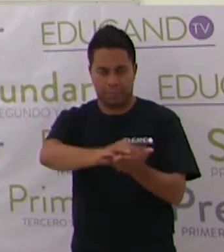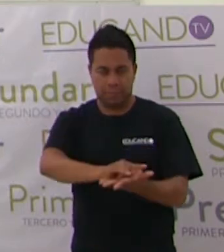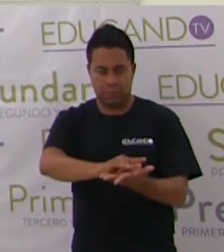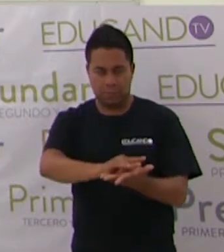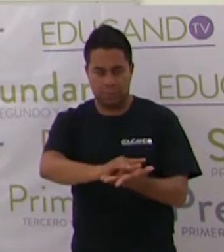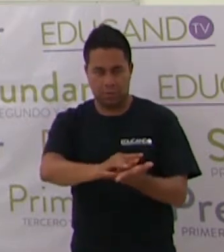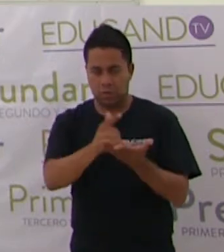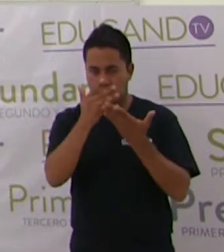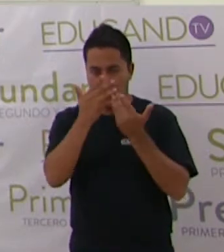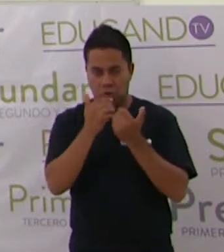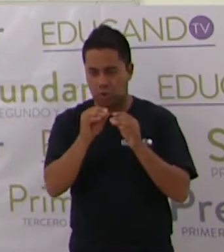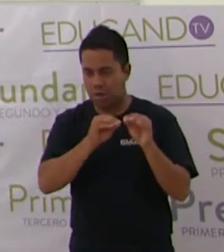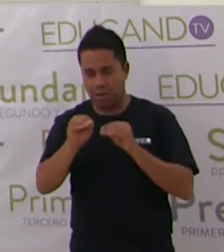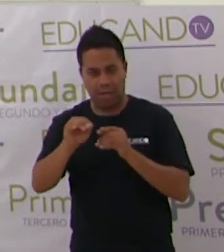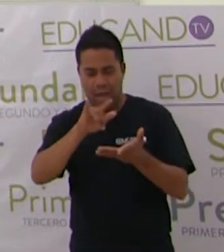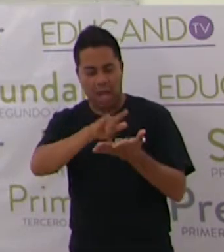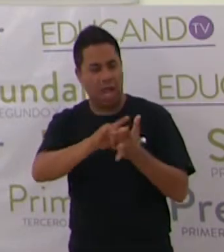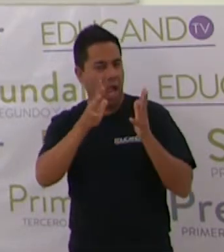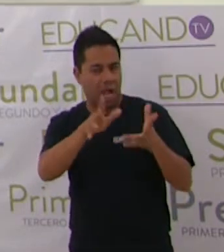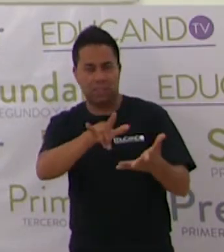tiene ningún movimiento.